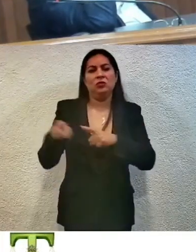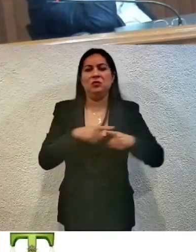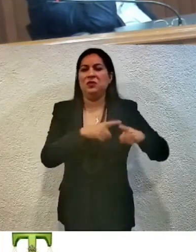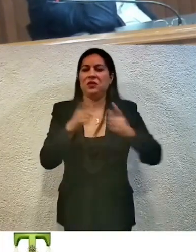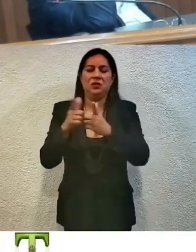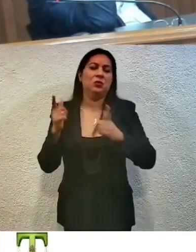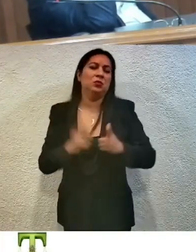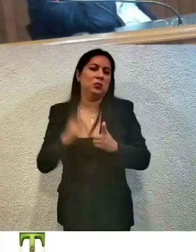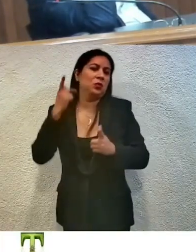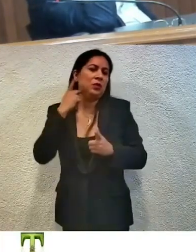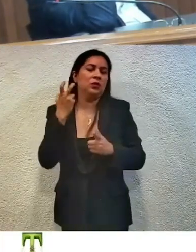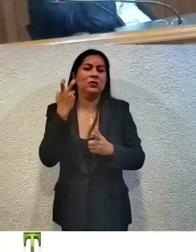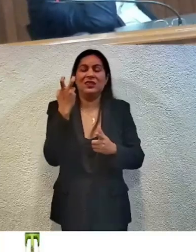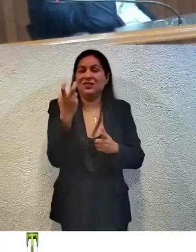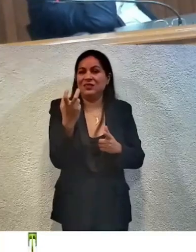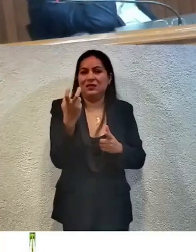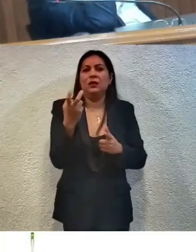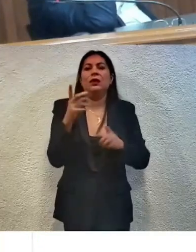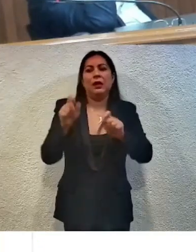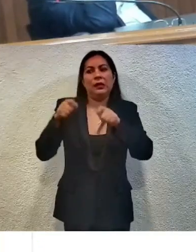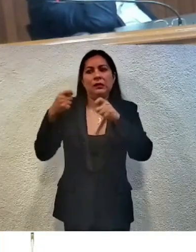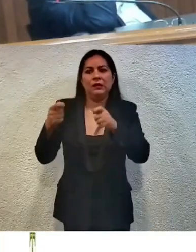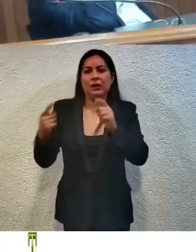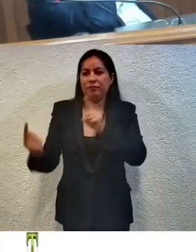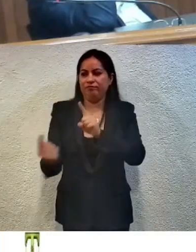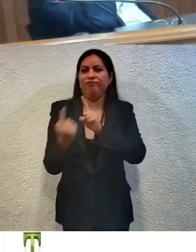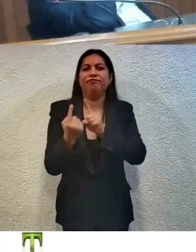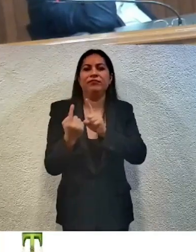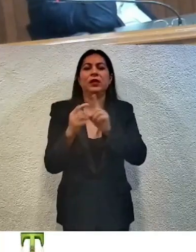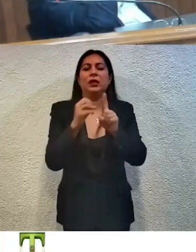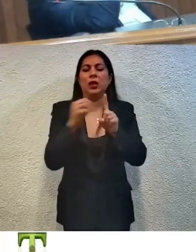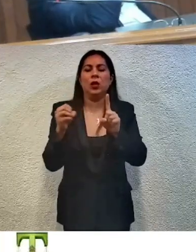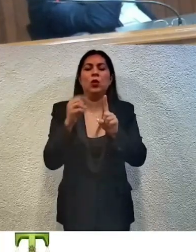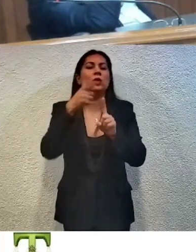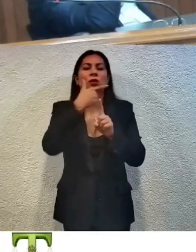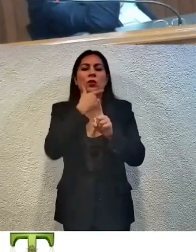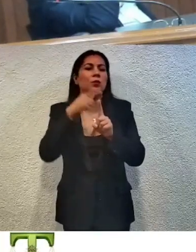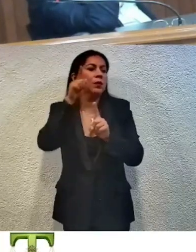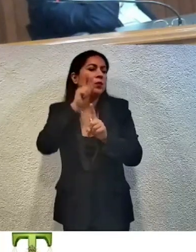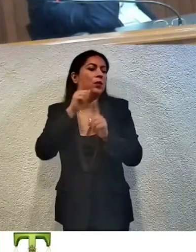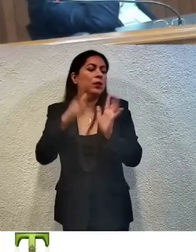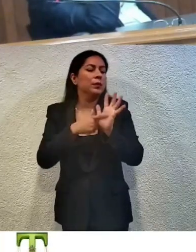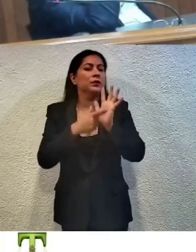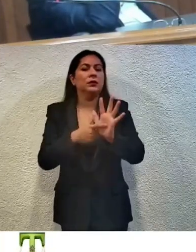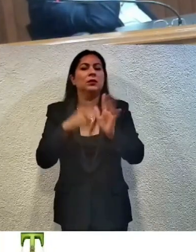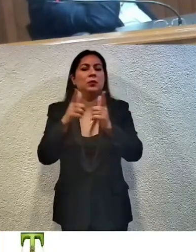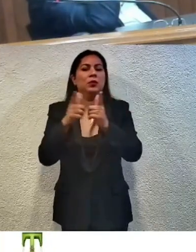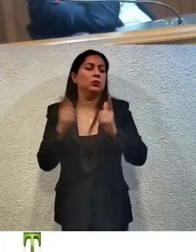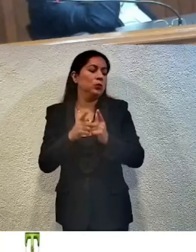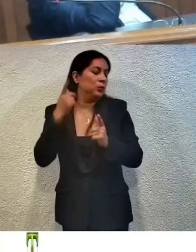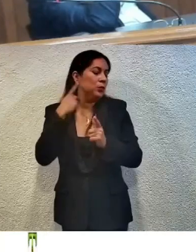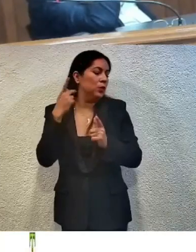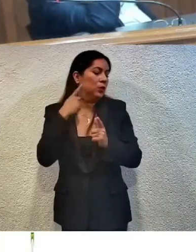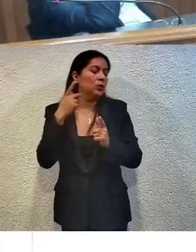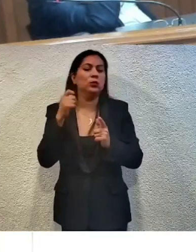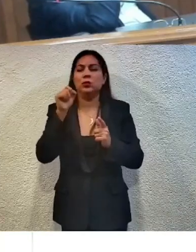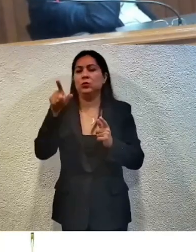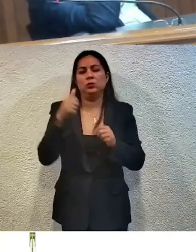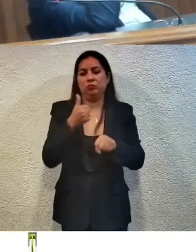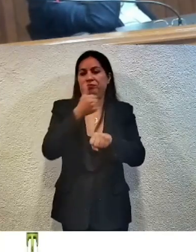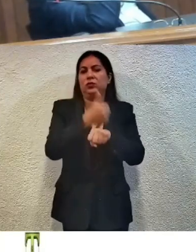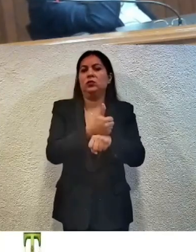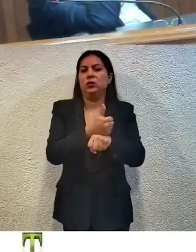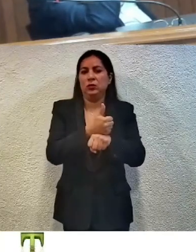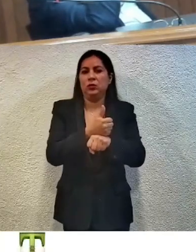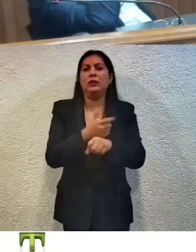partidos. Así, de la asignación directa, en el orden del género y prelación presentados por los partidos políticos en su postulación